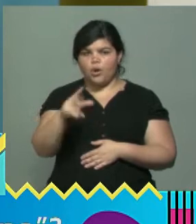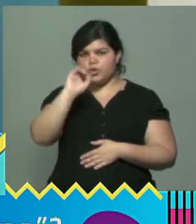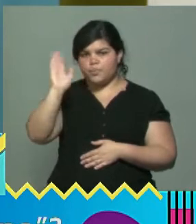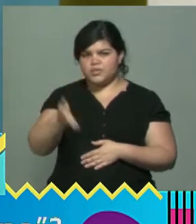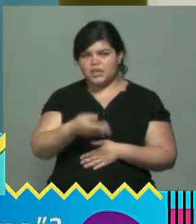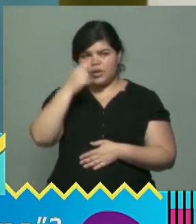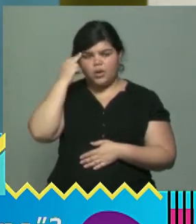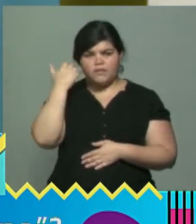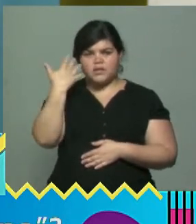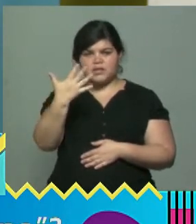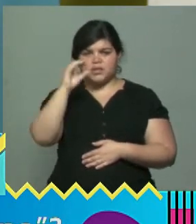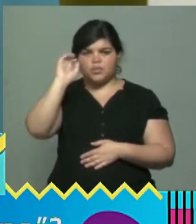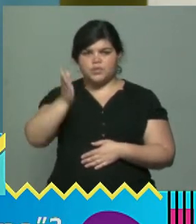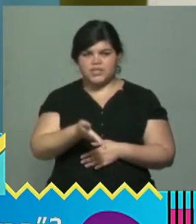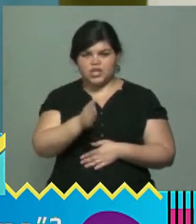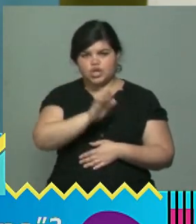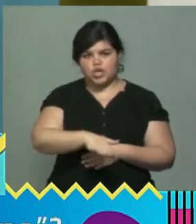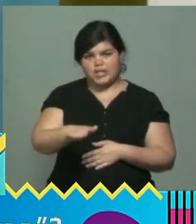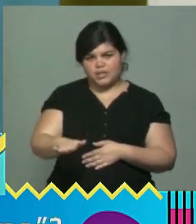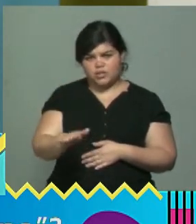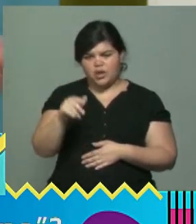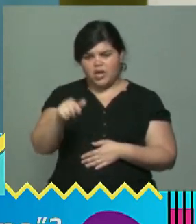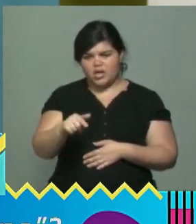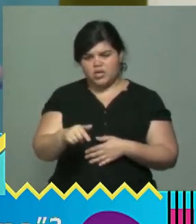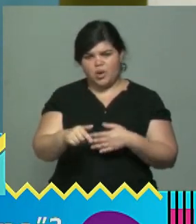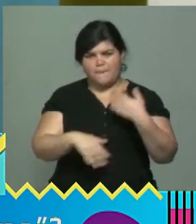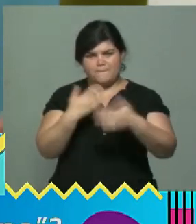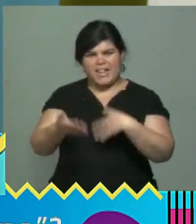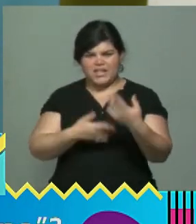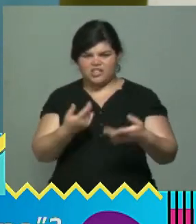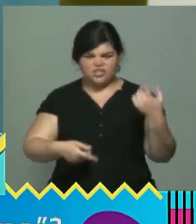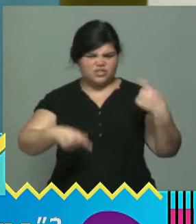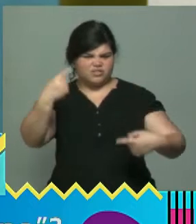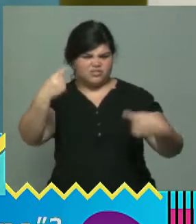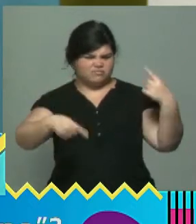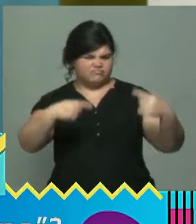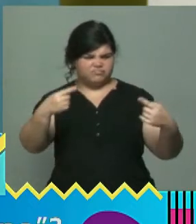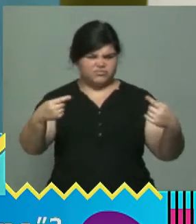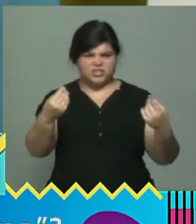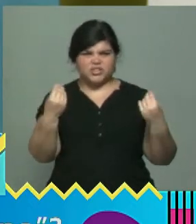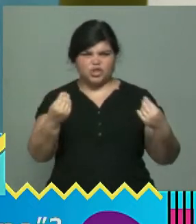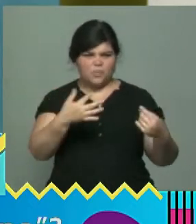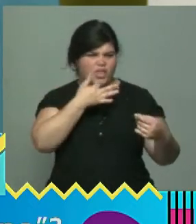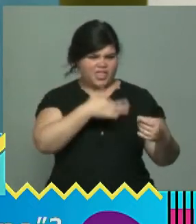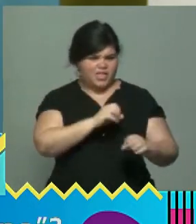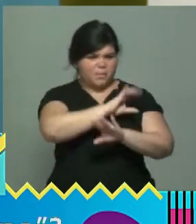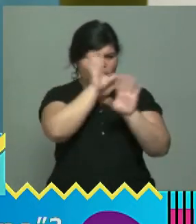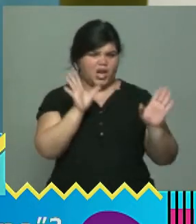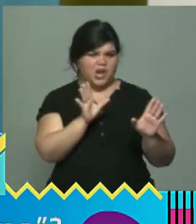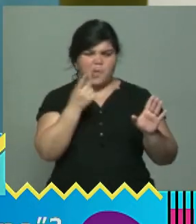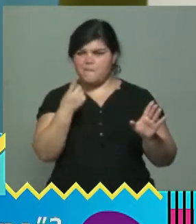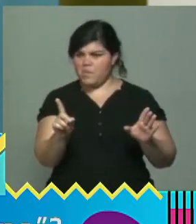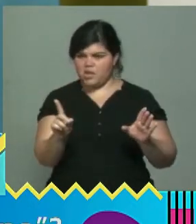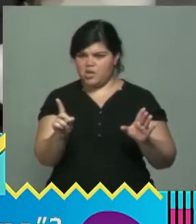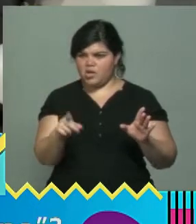del 95% de los niños siendo maltratados. Entonces no me condice una cosa con la otra. O sea, somos más conscientes, pero al momento